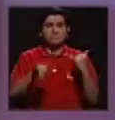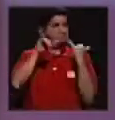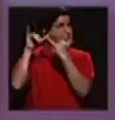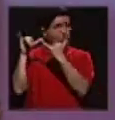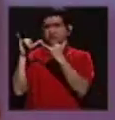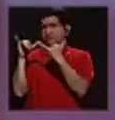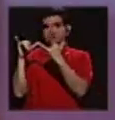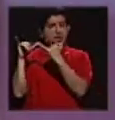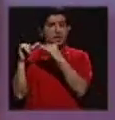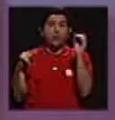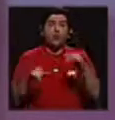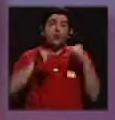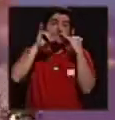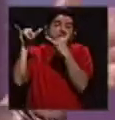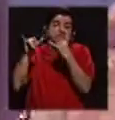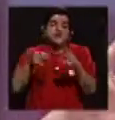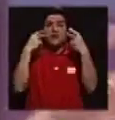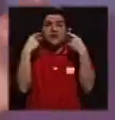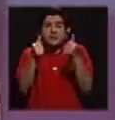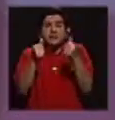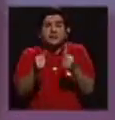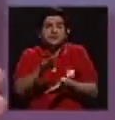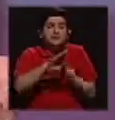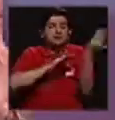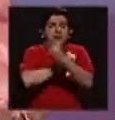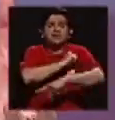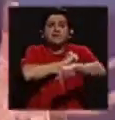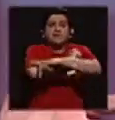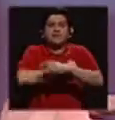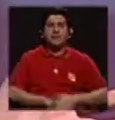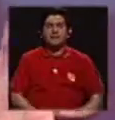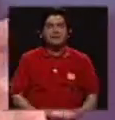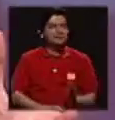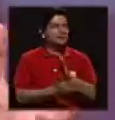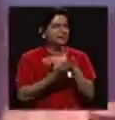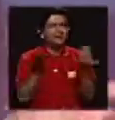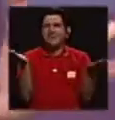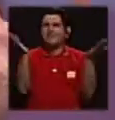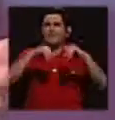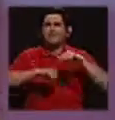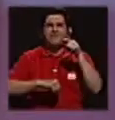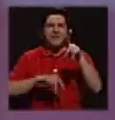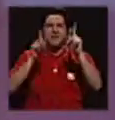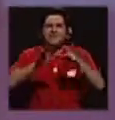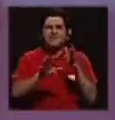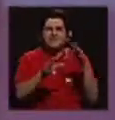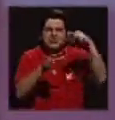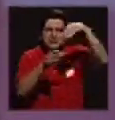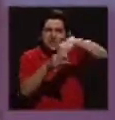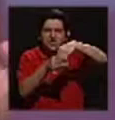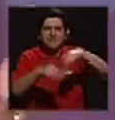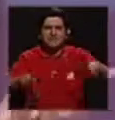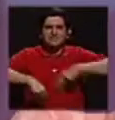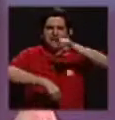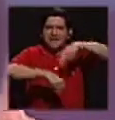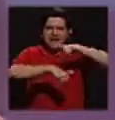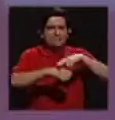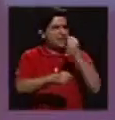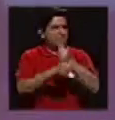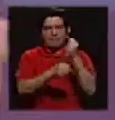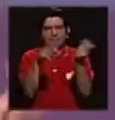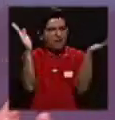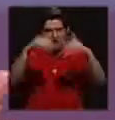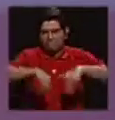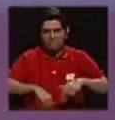denuncien, o si denuncian inmediatamente se van del país. No hay algo que las integre dentro de la vida nacional, no hay fuentes de